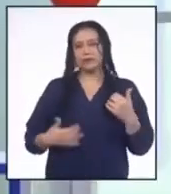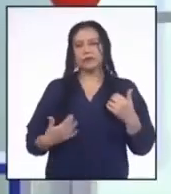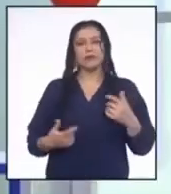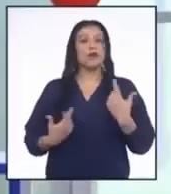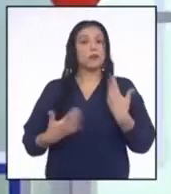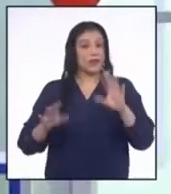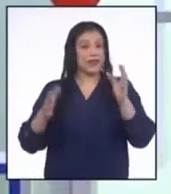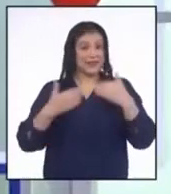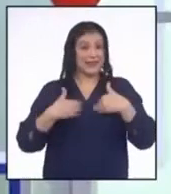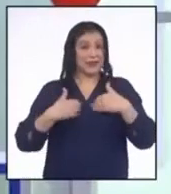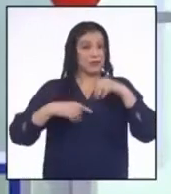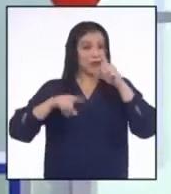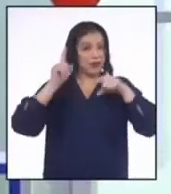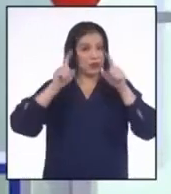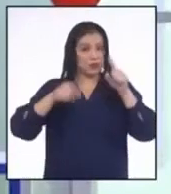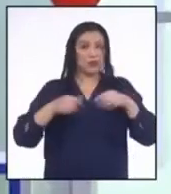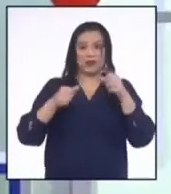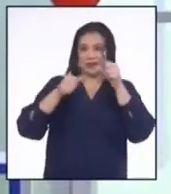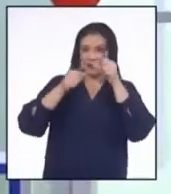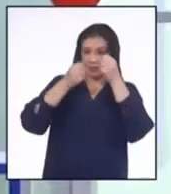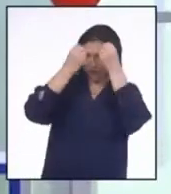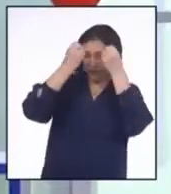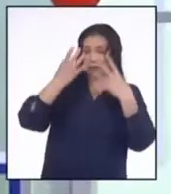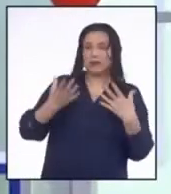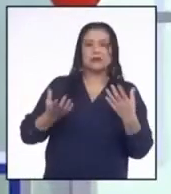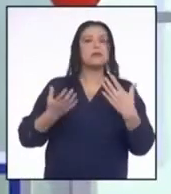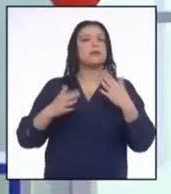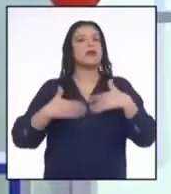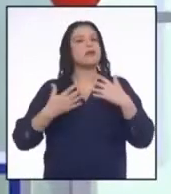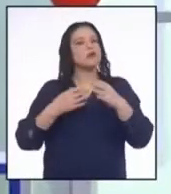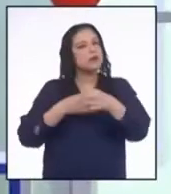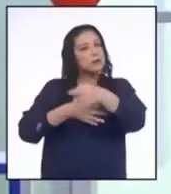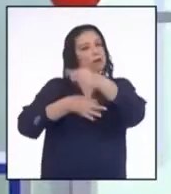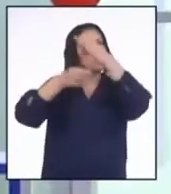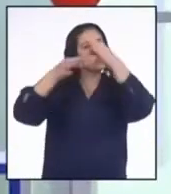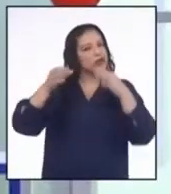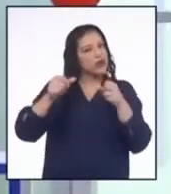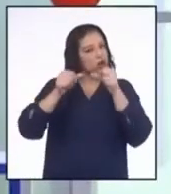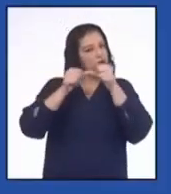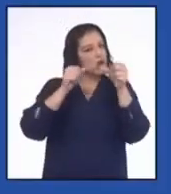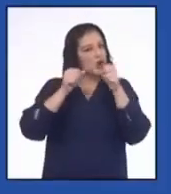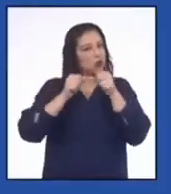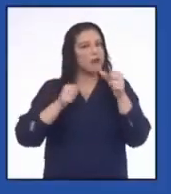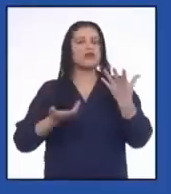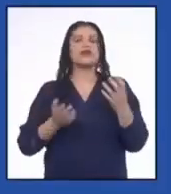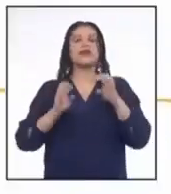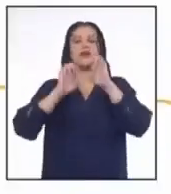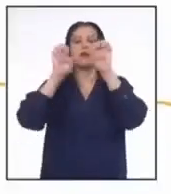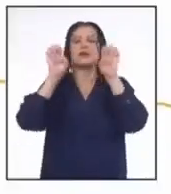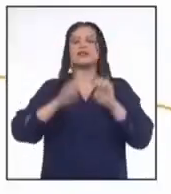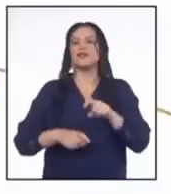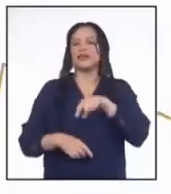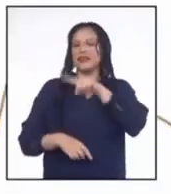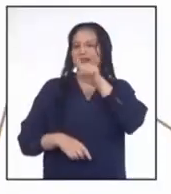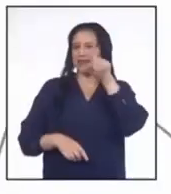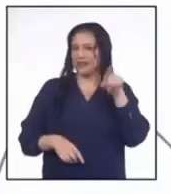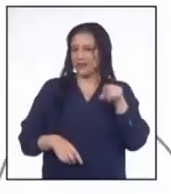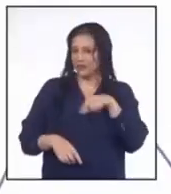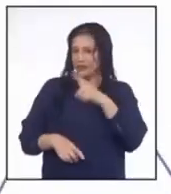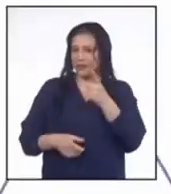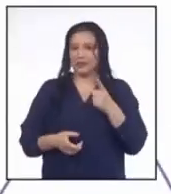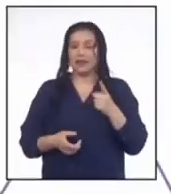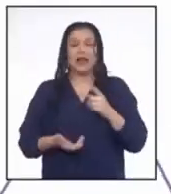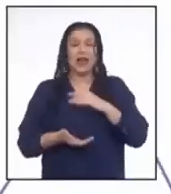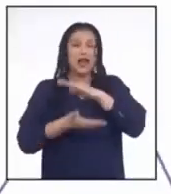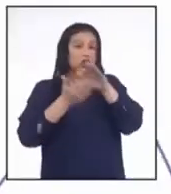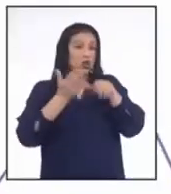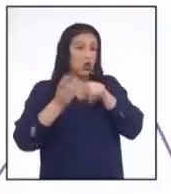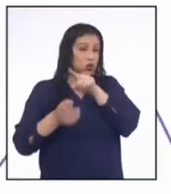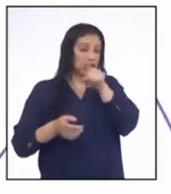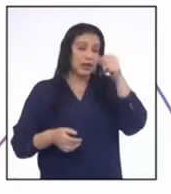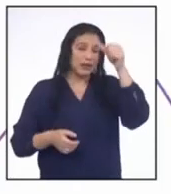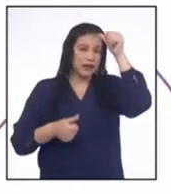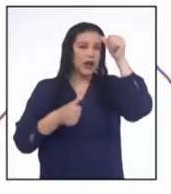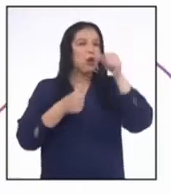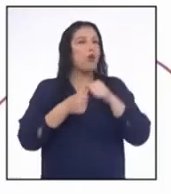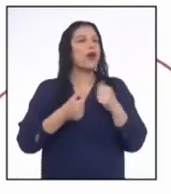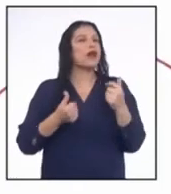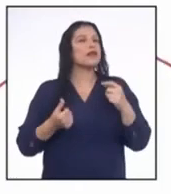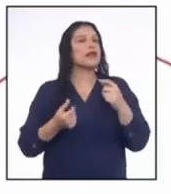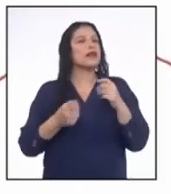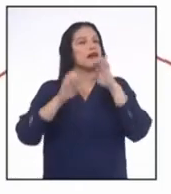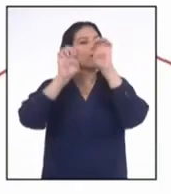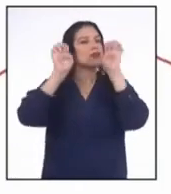Como ya tenemos algunos datos, ahora podemos reemplazarlos en la ecuación de la circunferencia. Todas y todos recordemos la ecuación